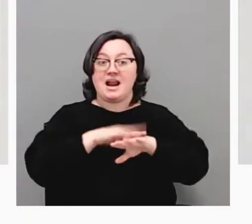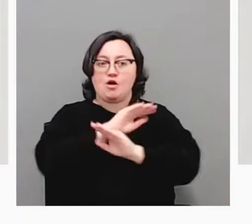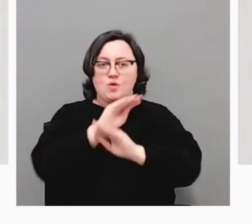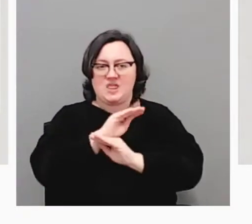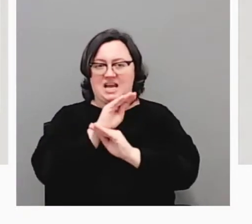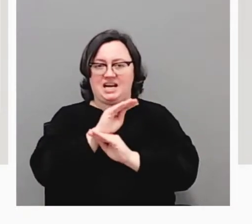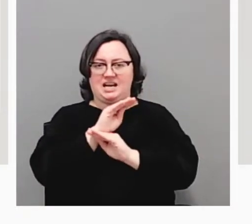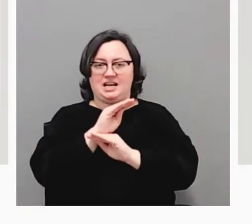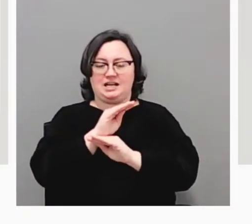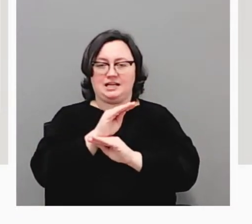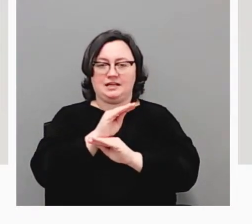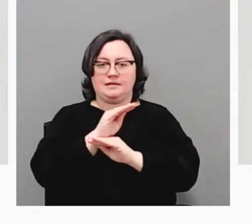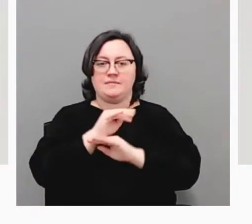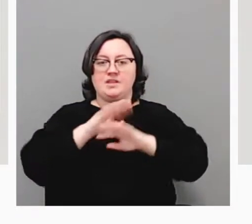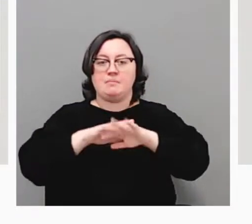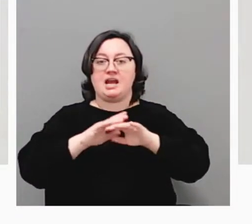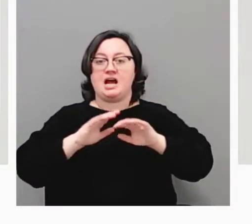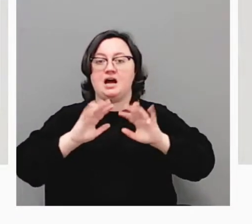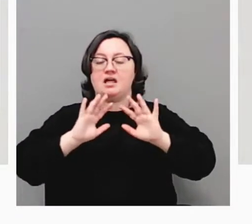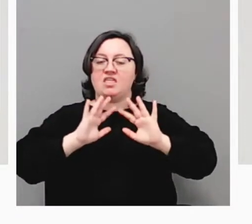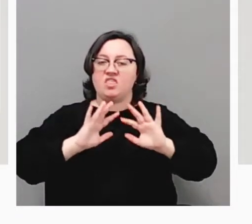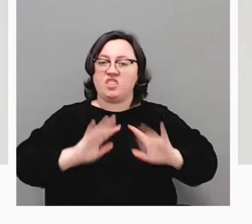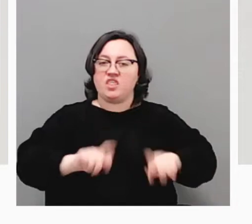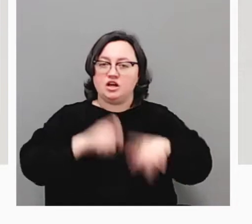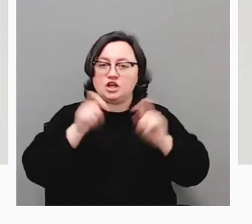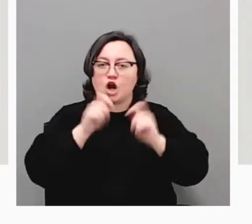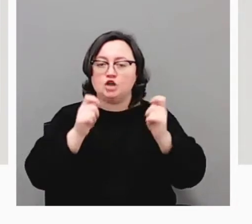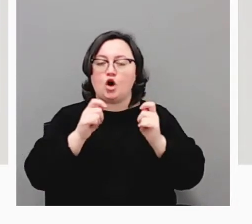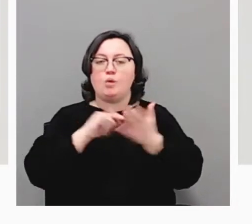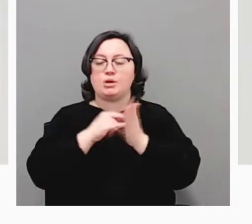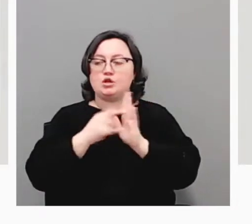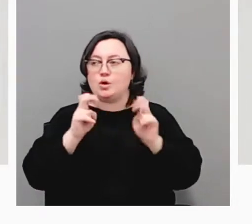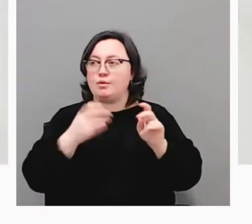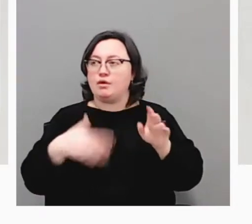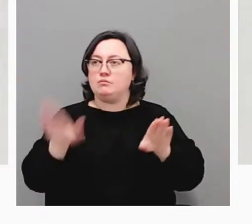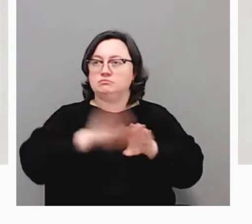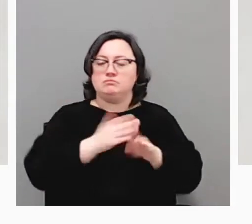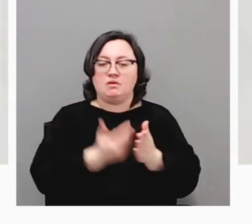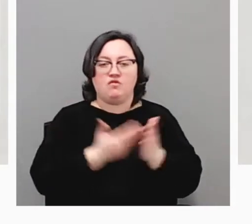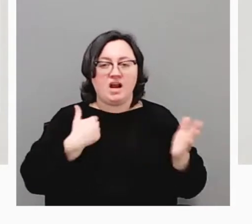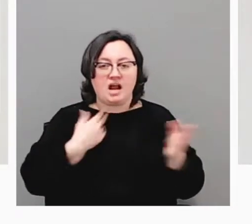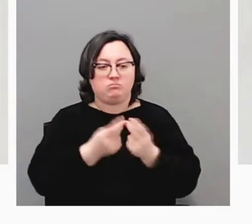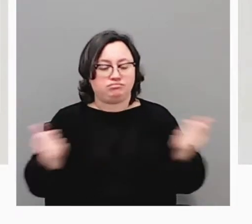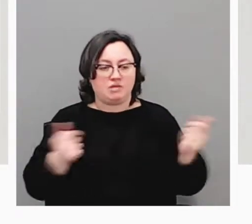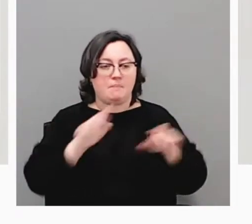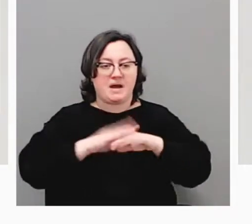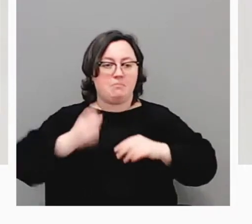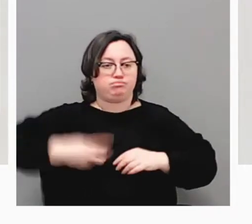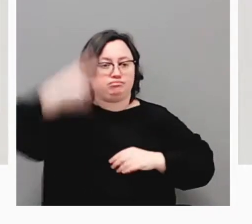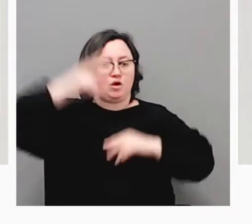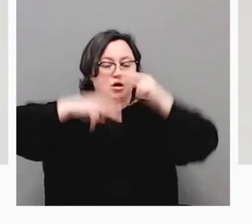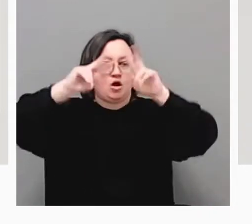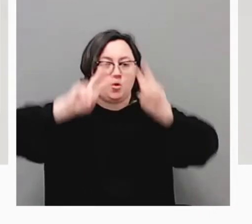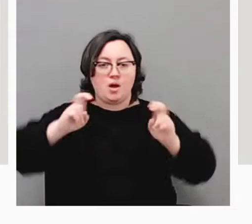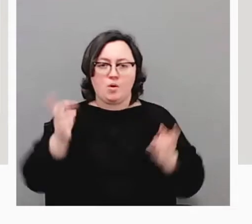no les pase el tiempo, no cuando hagamos un nuevo proyecto simplemente los hagamos desaparecer para empezar nuevos proyectos desde una página en